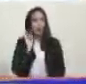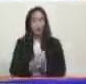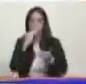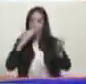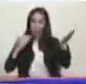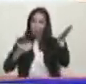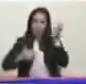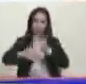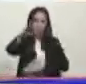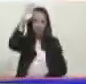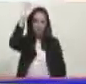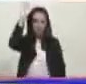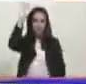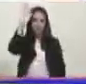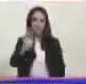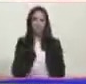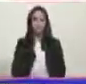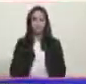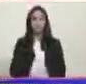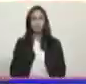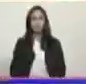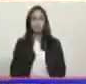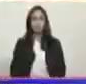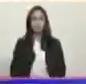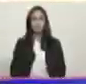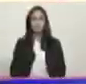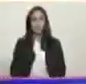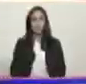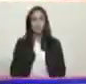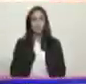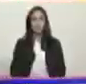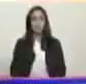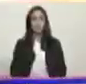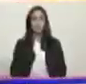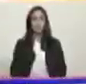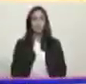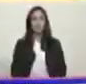ahora y por siempre.